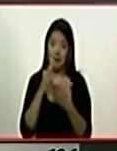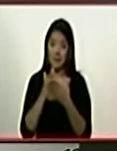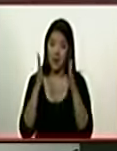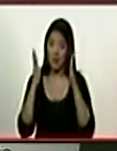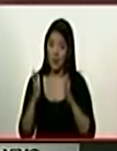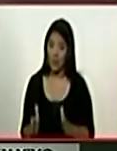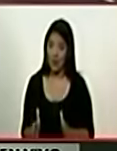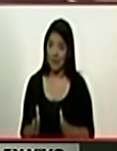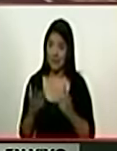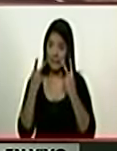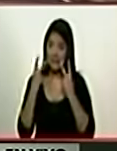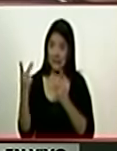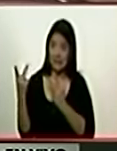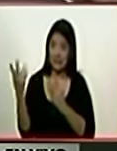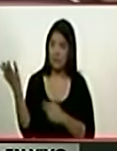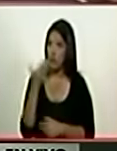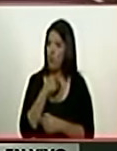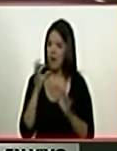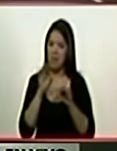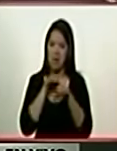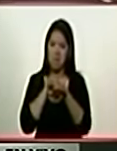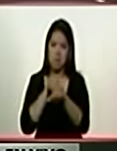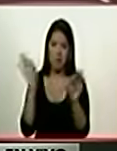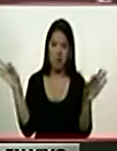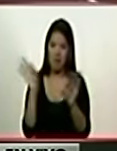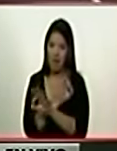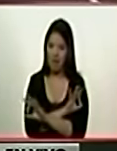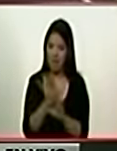que haya ningún tipo de congestión vehicular en esta zona.